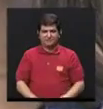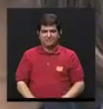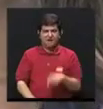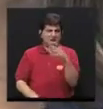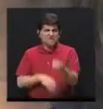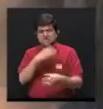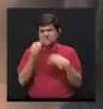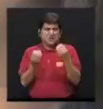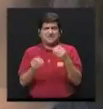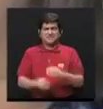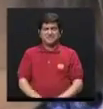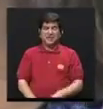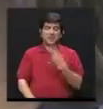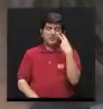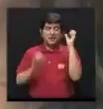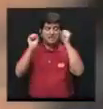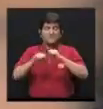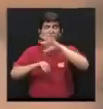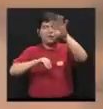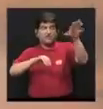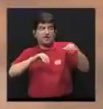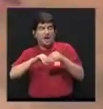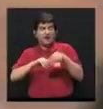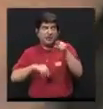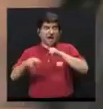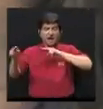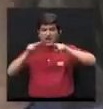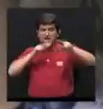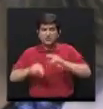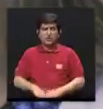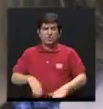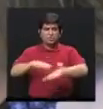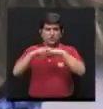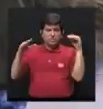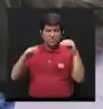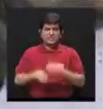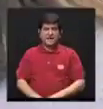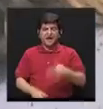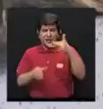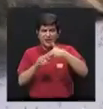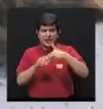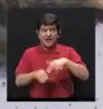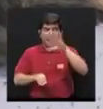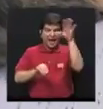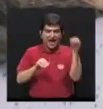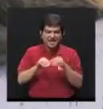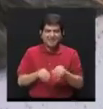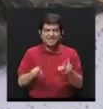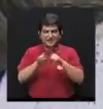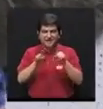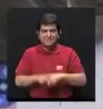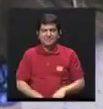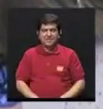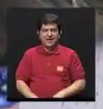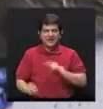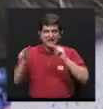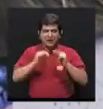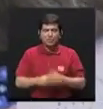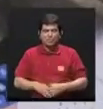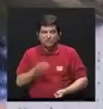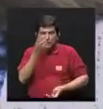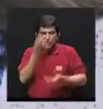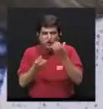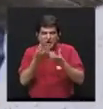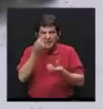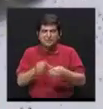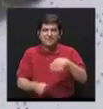ver si pueden agregar al negocio de extraer petróleo el negocio de quemar biomasa. Y eso va a tener